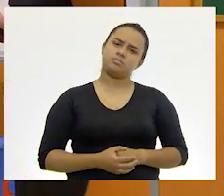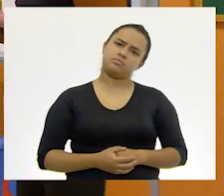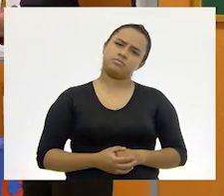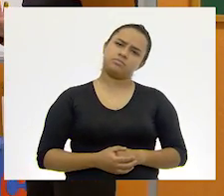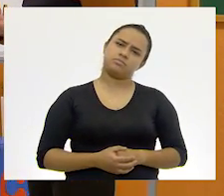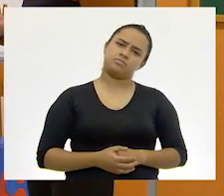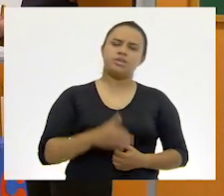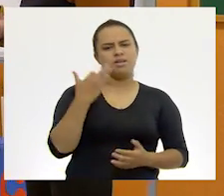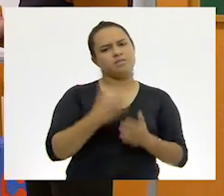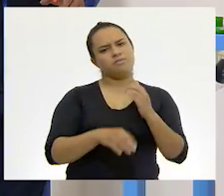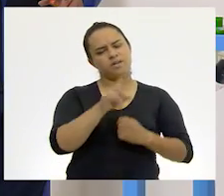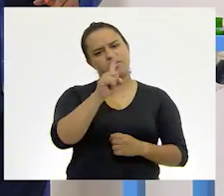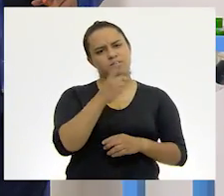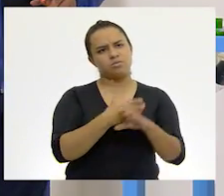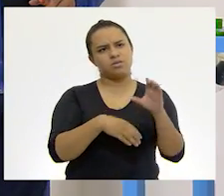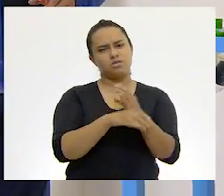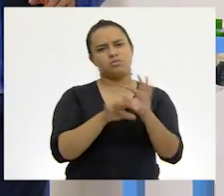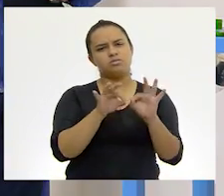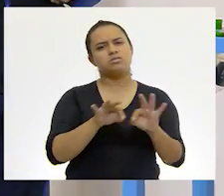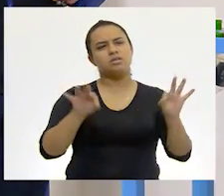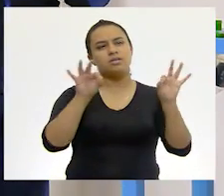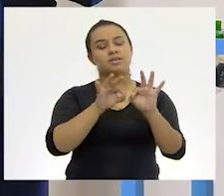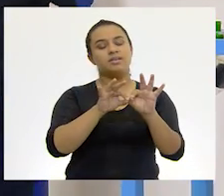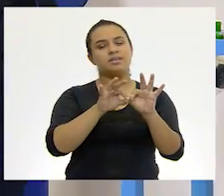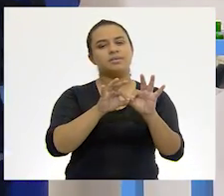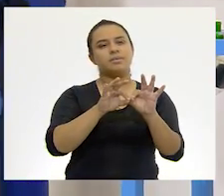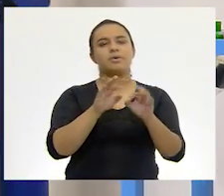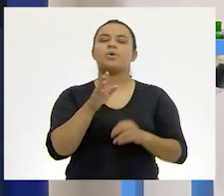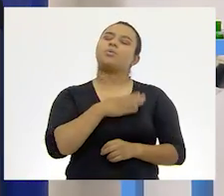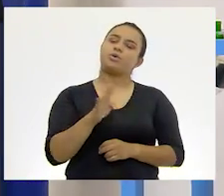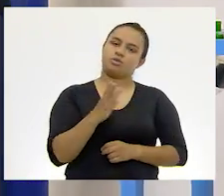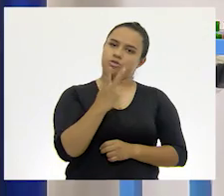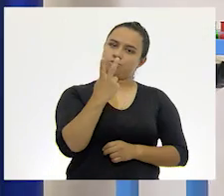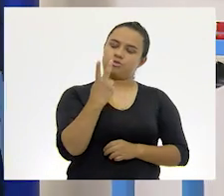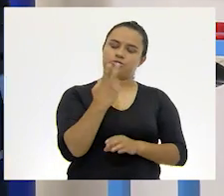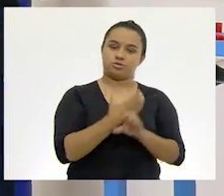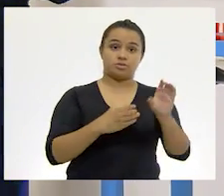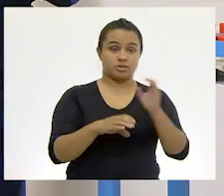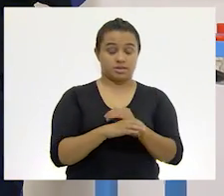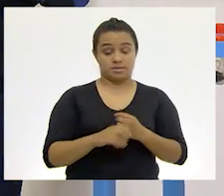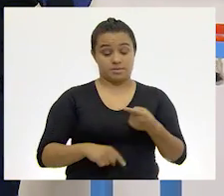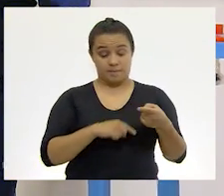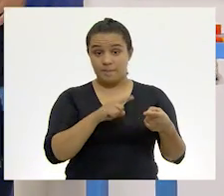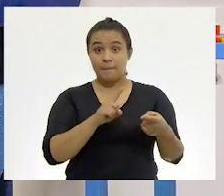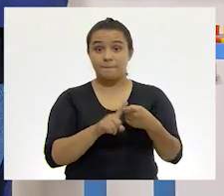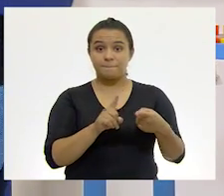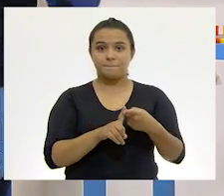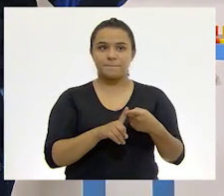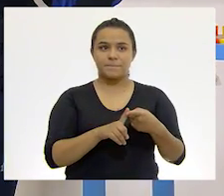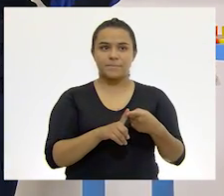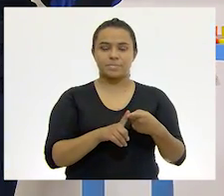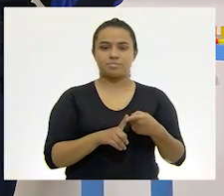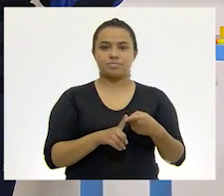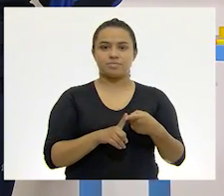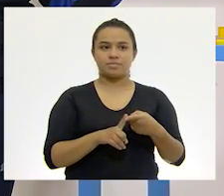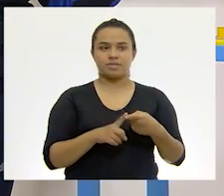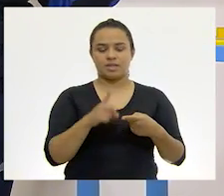Nos falta una cosa, es importantísima. No, en realidad son dos. Dos cosas. La primera,